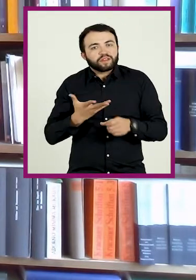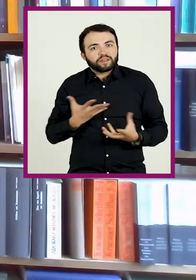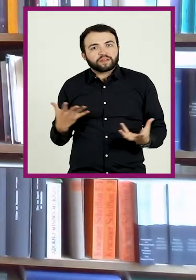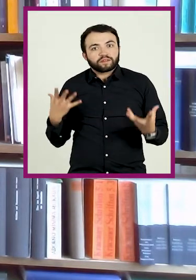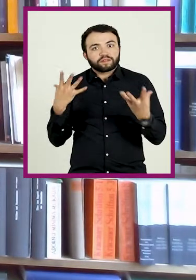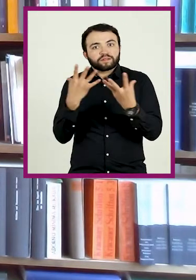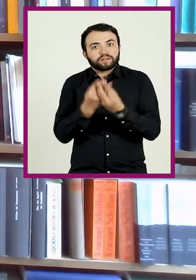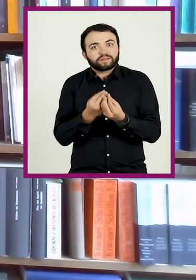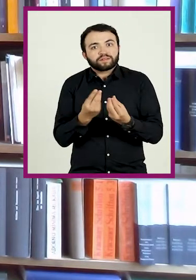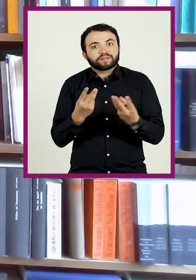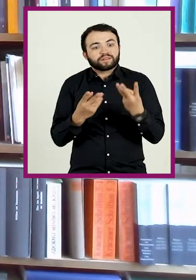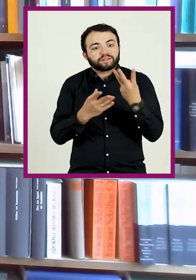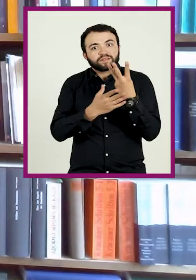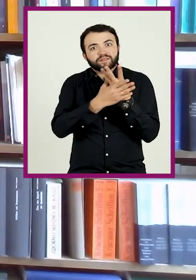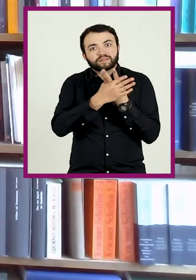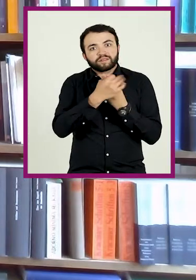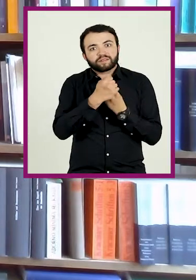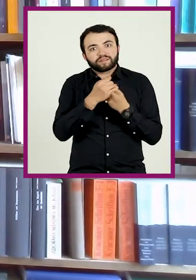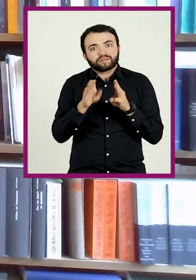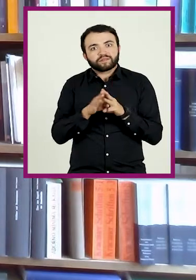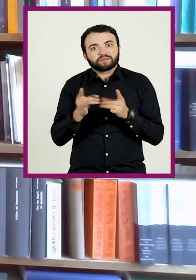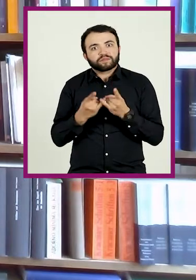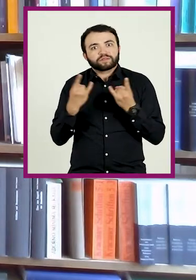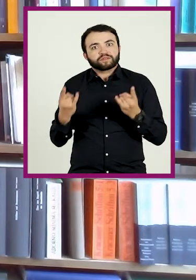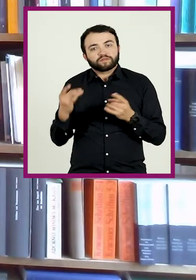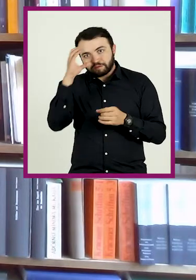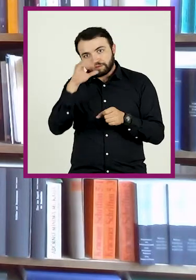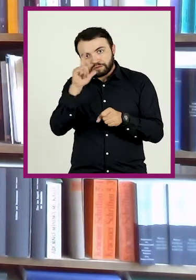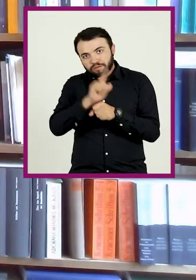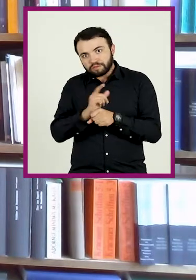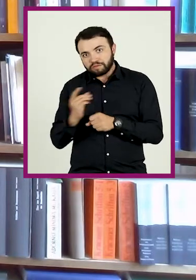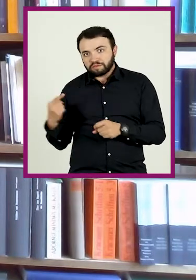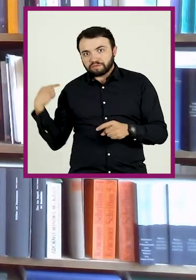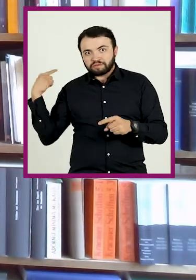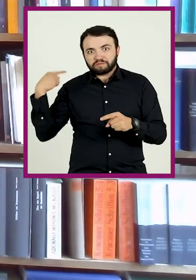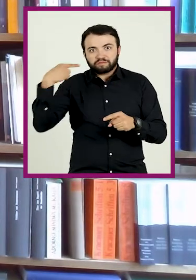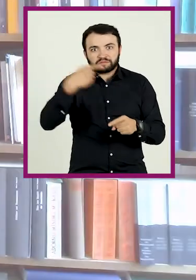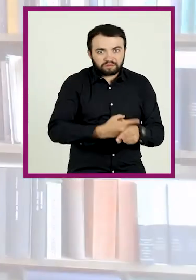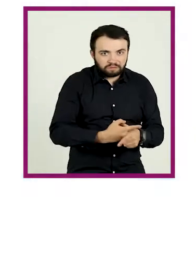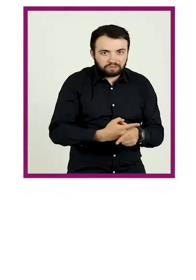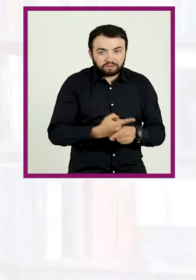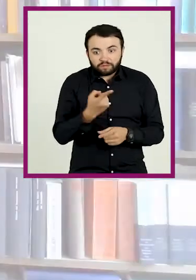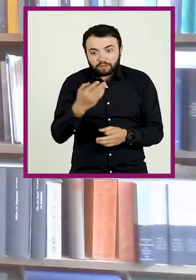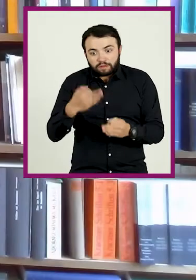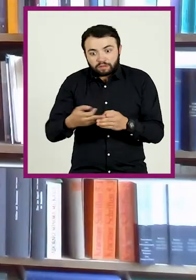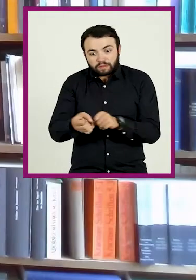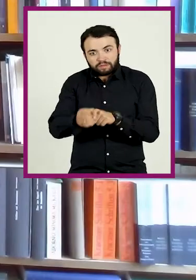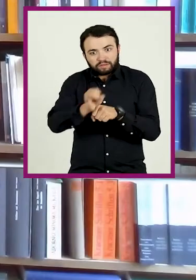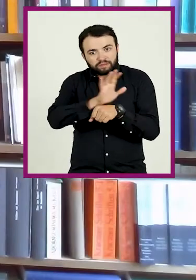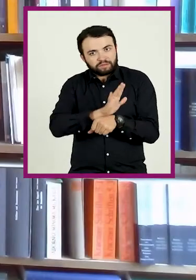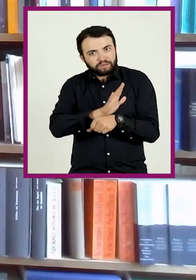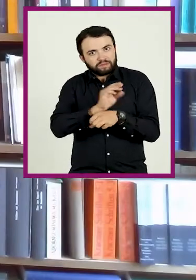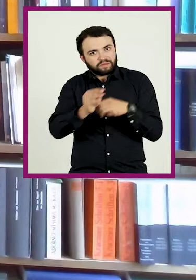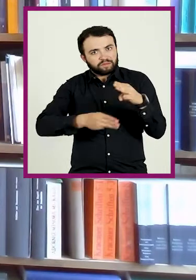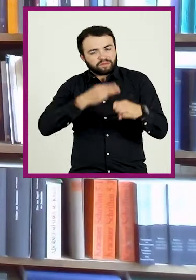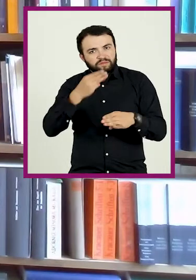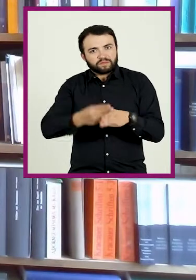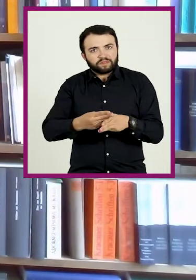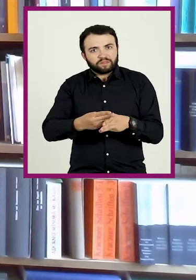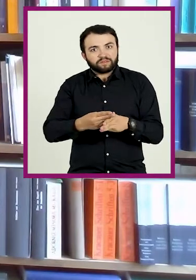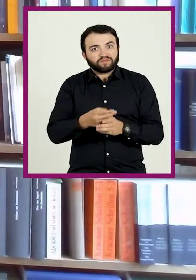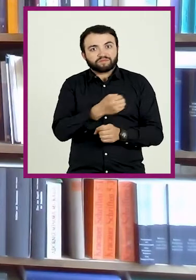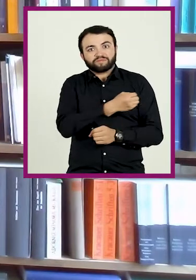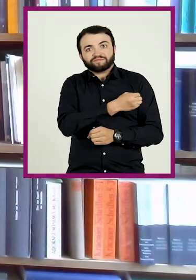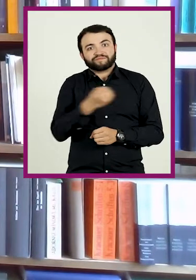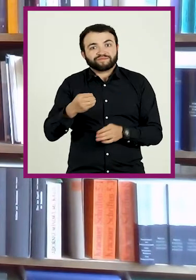social que está caracterizado a su vez por la impronta tanto de la historia como de la cultura. El tratamiento de esta pandemia a la que ahora se